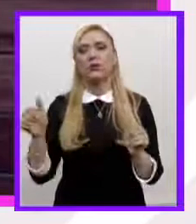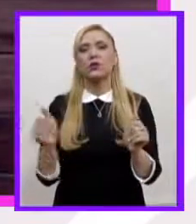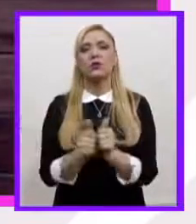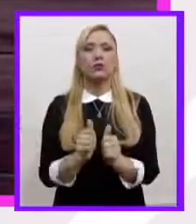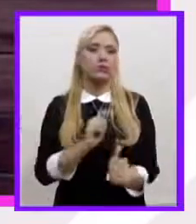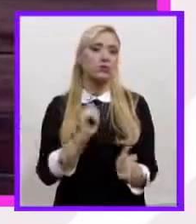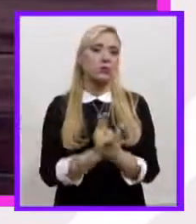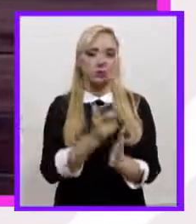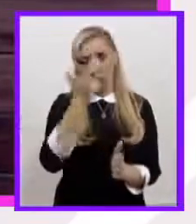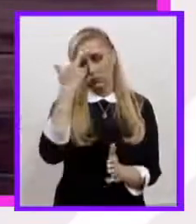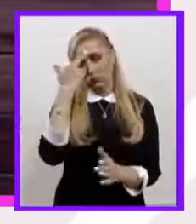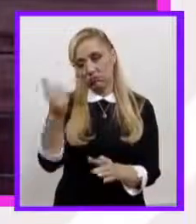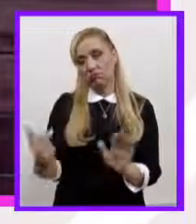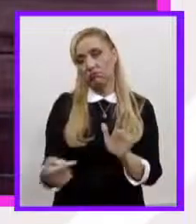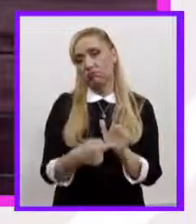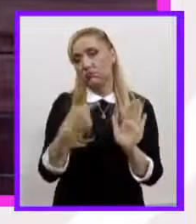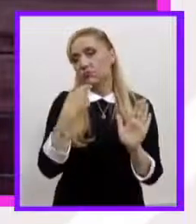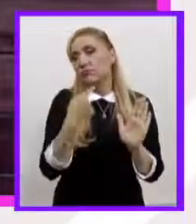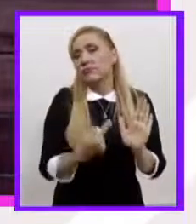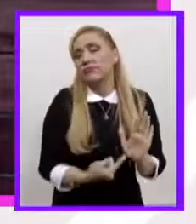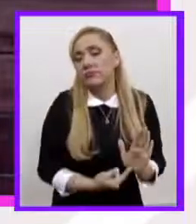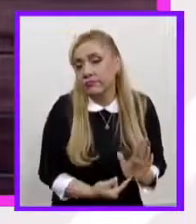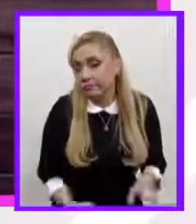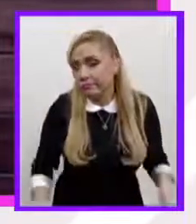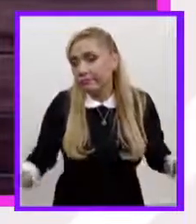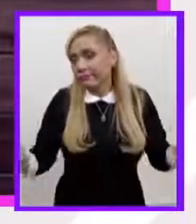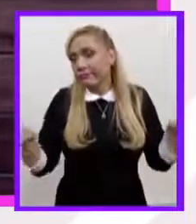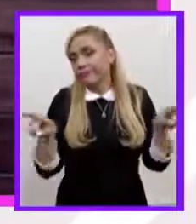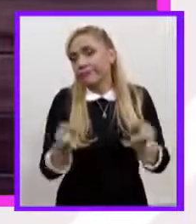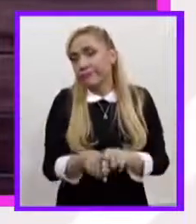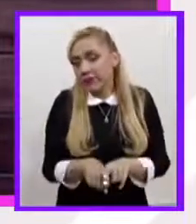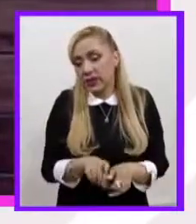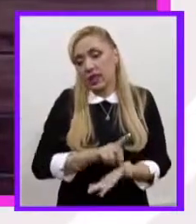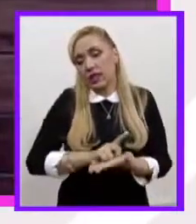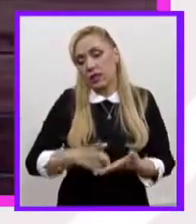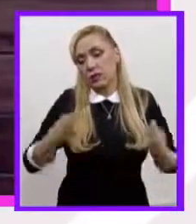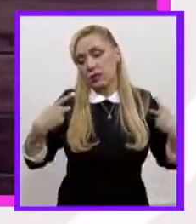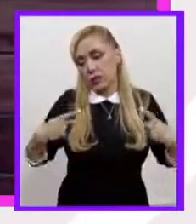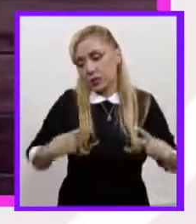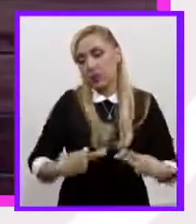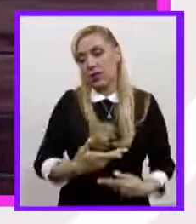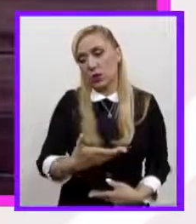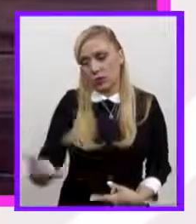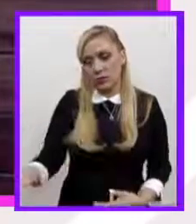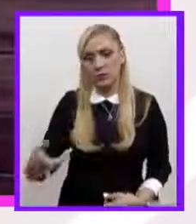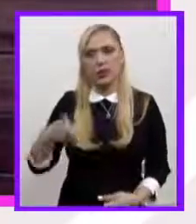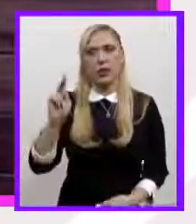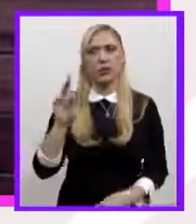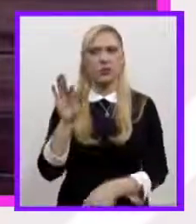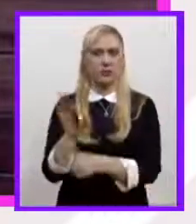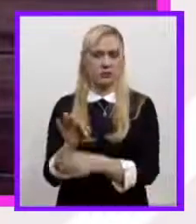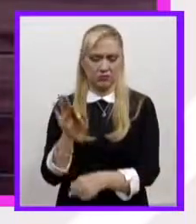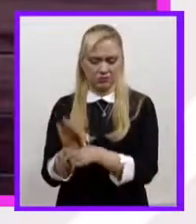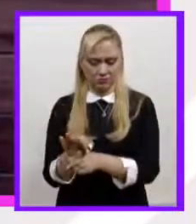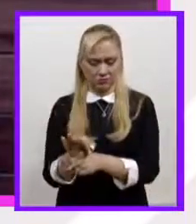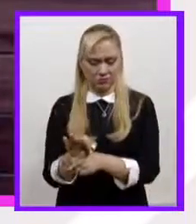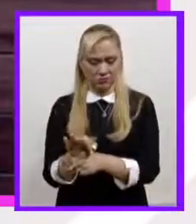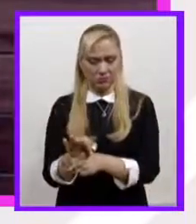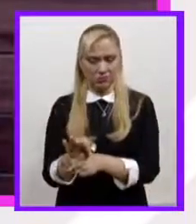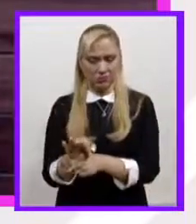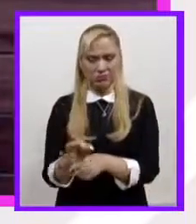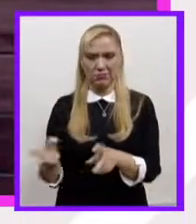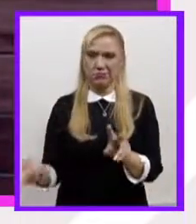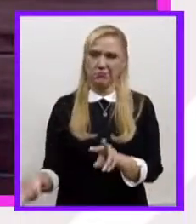legitimado por la protección en el discurso de los derechos de las y los ciudadanos, pero que para proteger esos derechos,